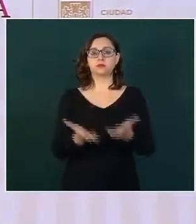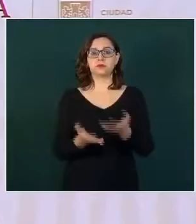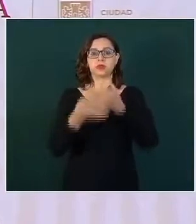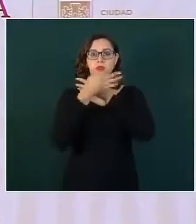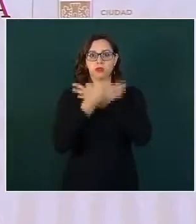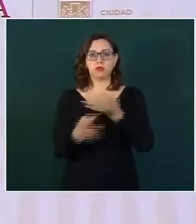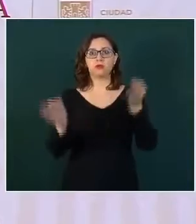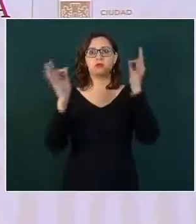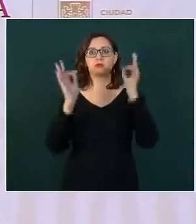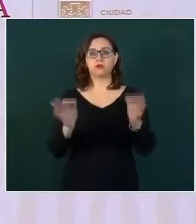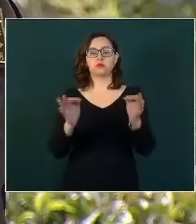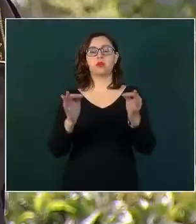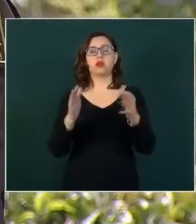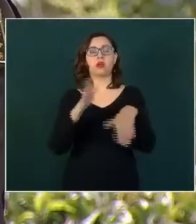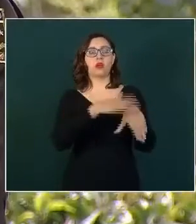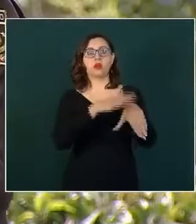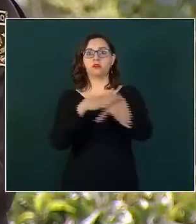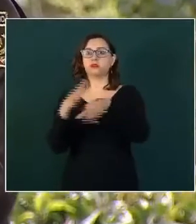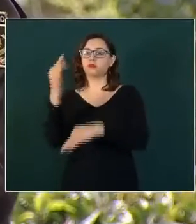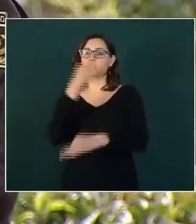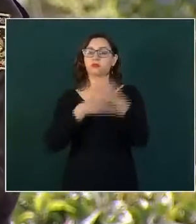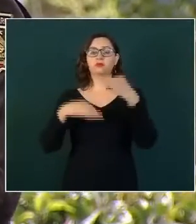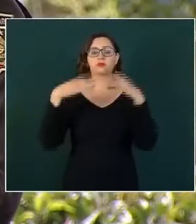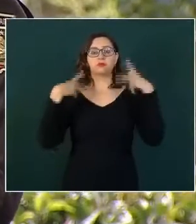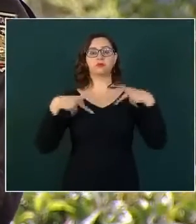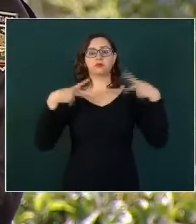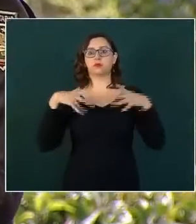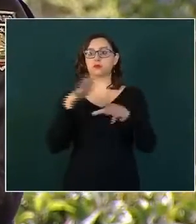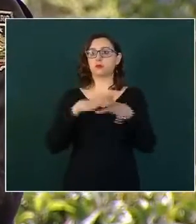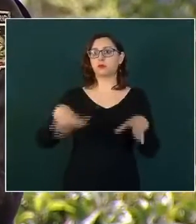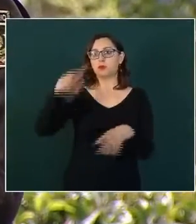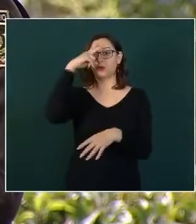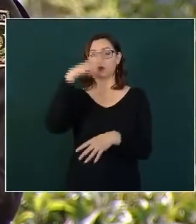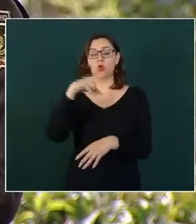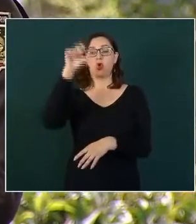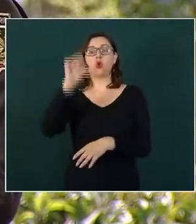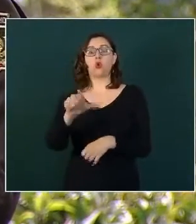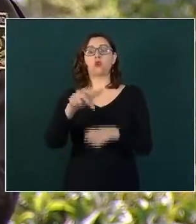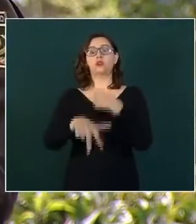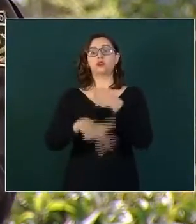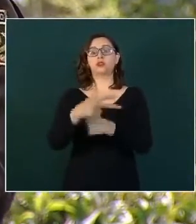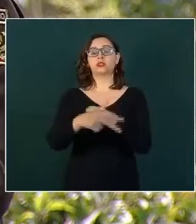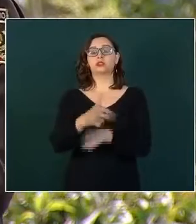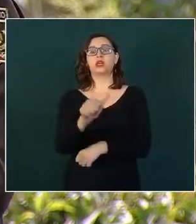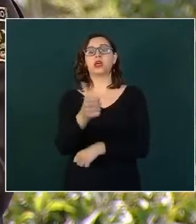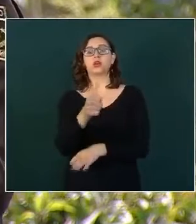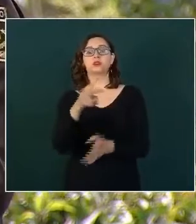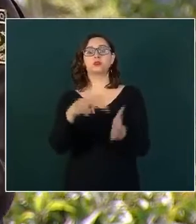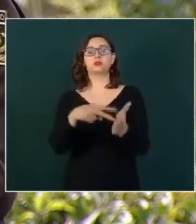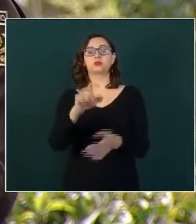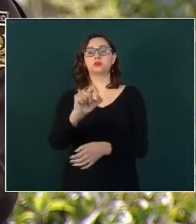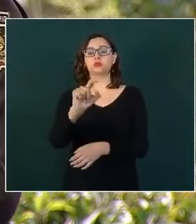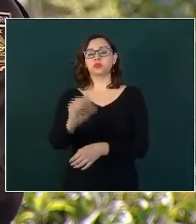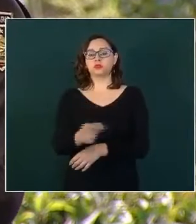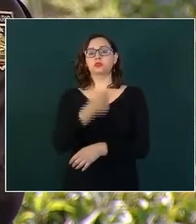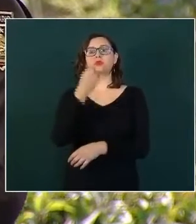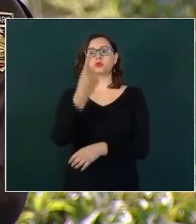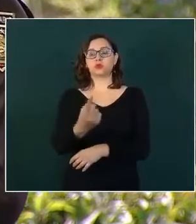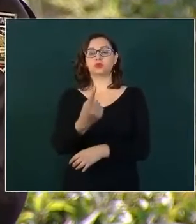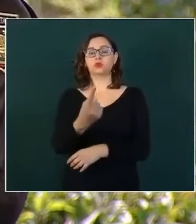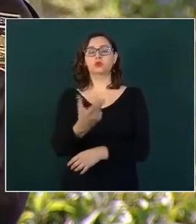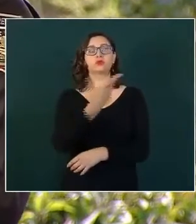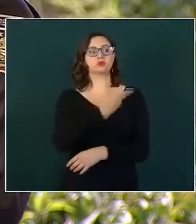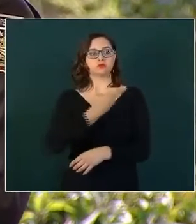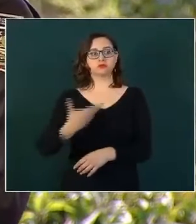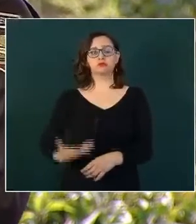conocer al pueblo de México que hoy, 13 de agosto de 2021, con la autorización